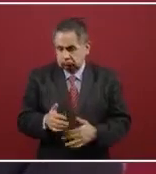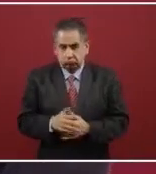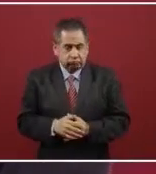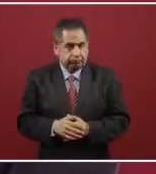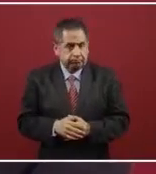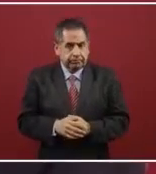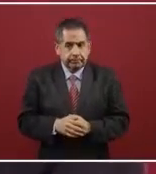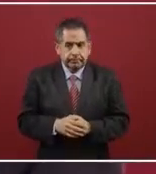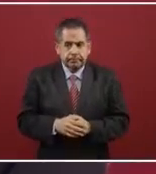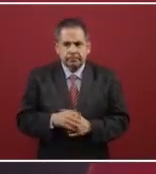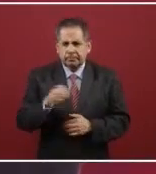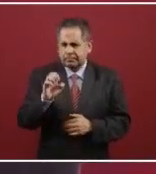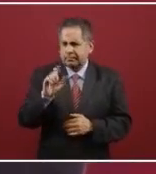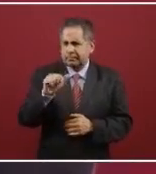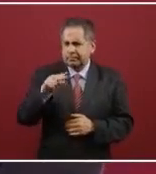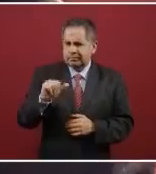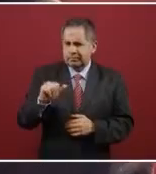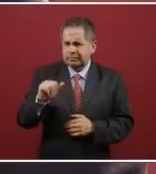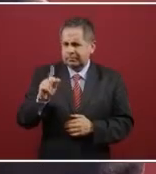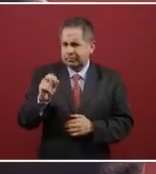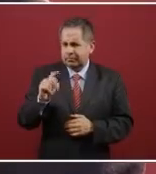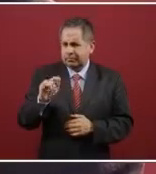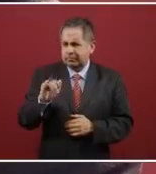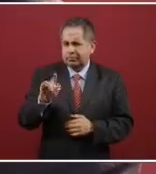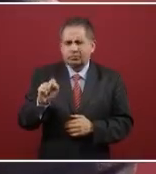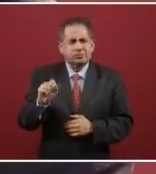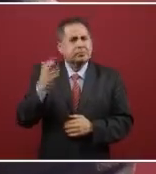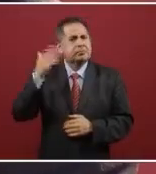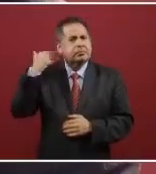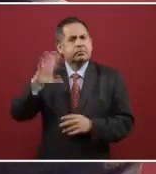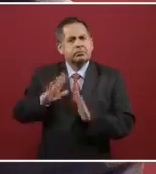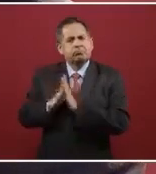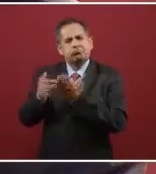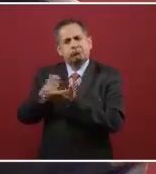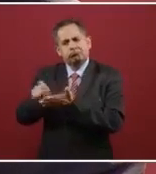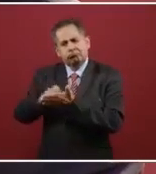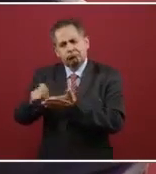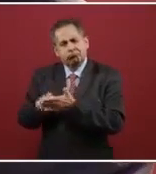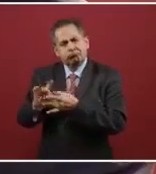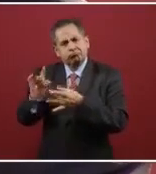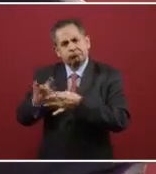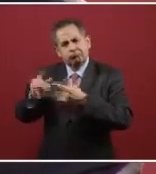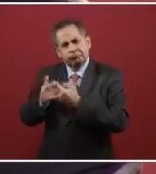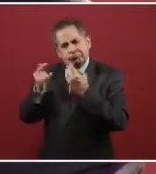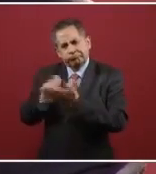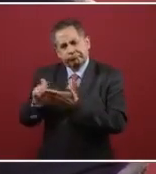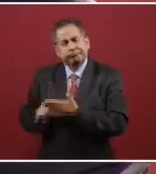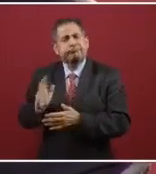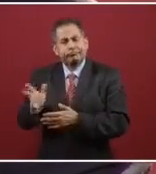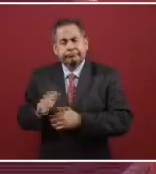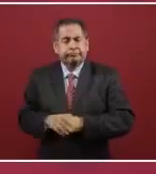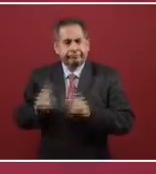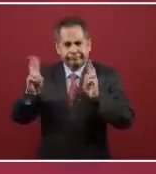Ya Elenita Poniatowska había escrito sobre eso, tiene una novela escrita sobre eso,